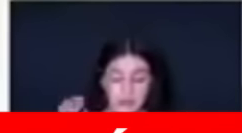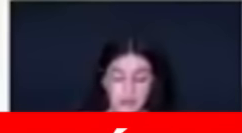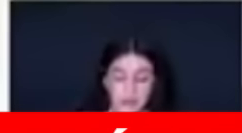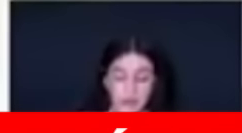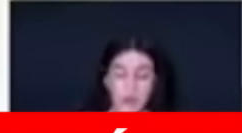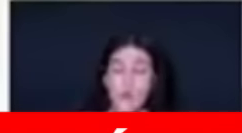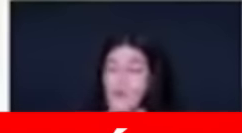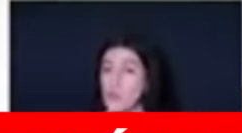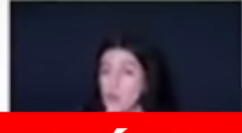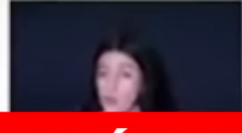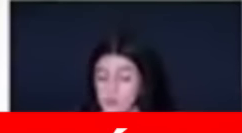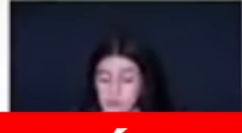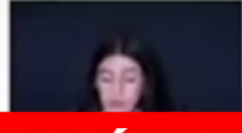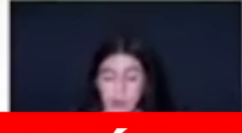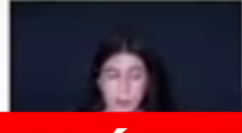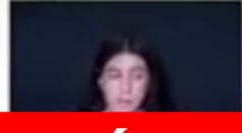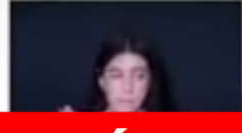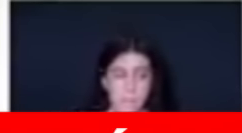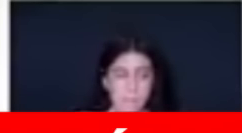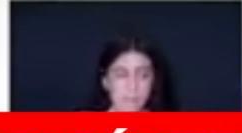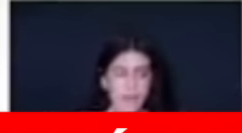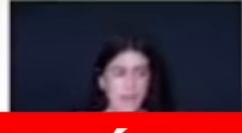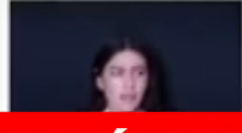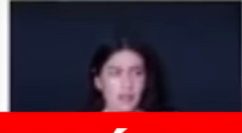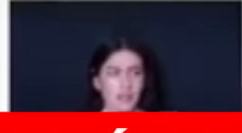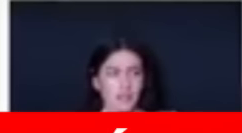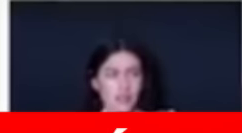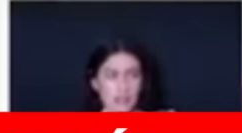Puede parecer que este régimen es un